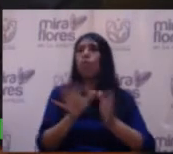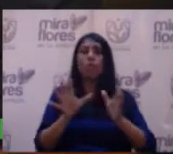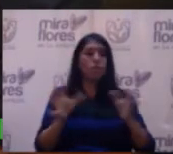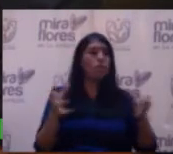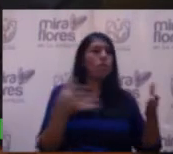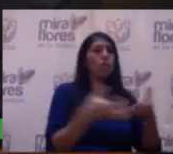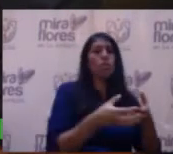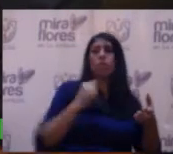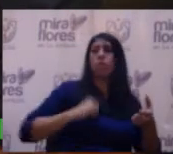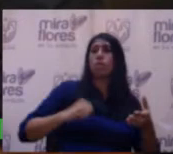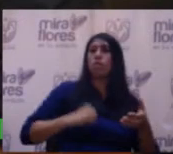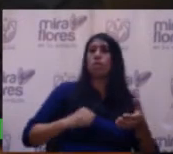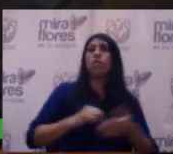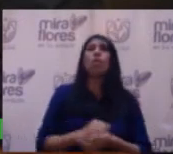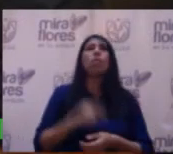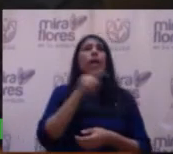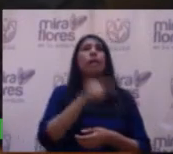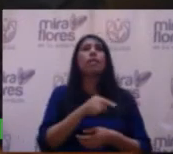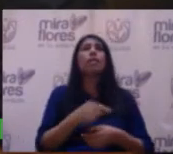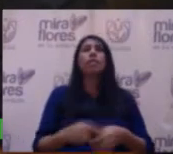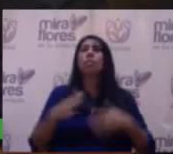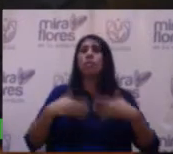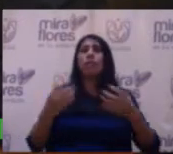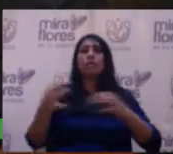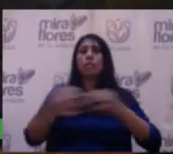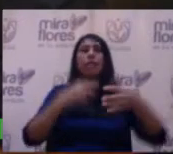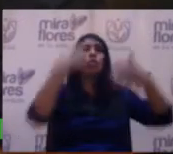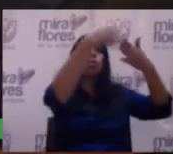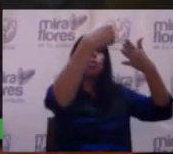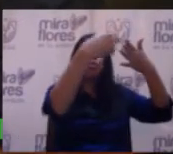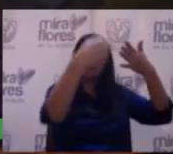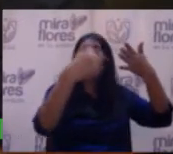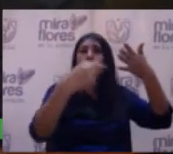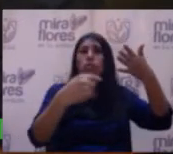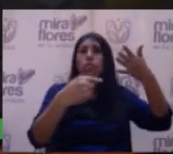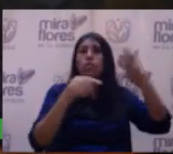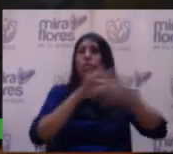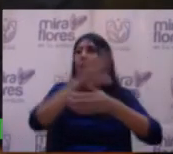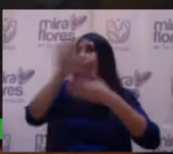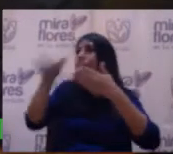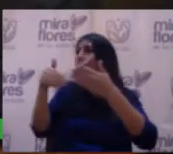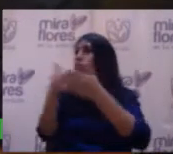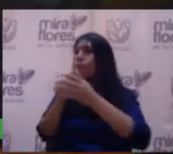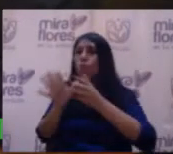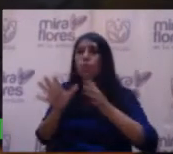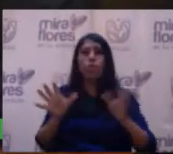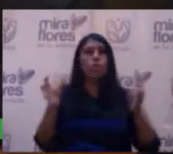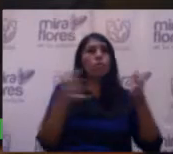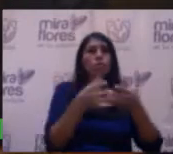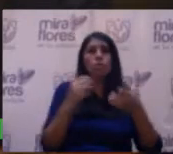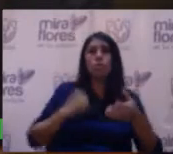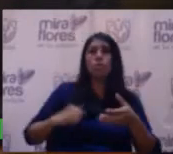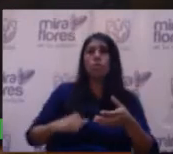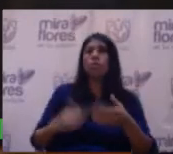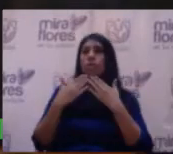está todos los puntos que hay ahí competen a todos los miembros del Consejo y a todas las comisiones.